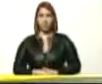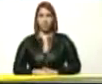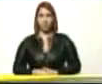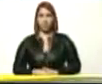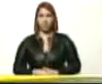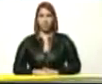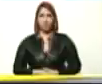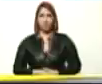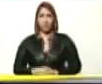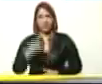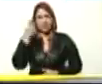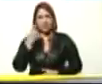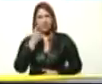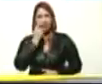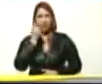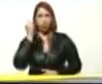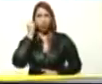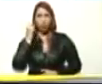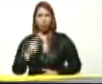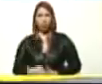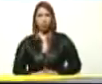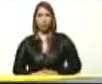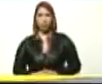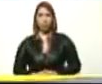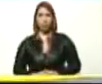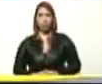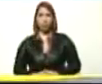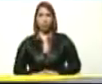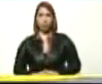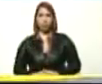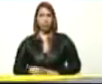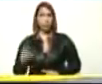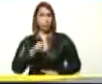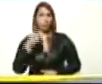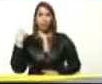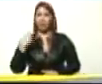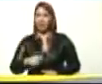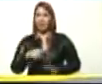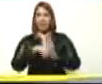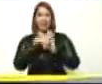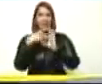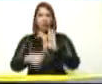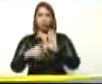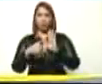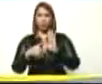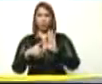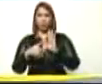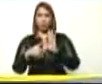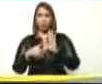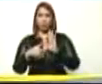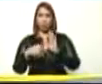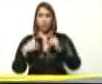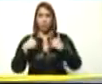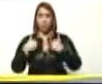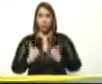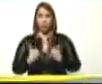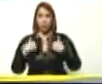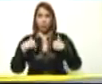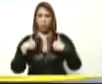El que es diputado y diputada, no tiene derecho, al cansancio,